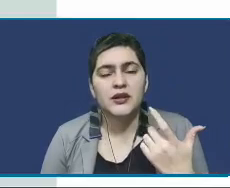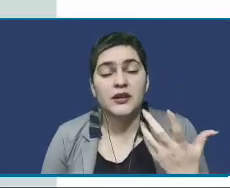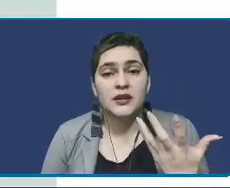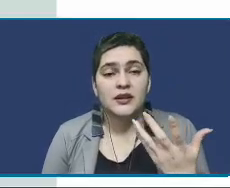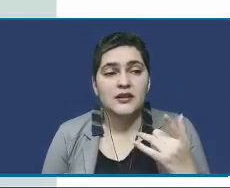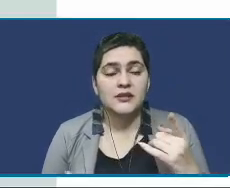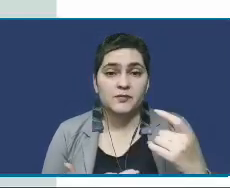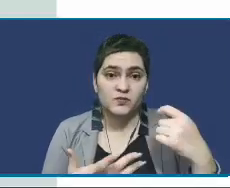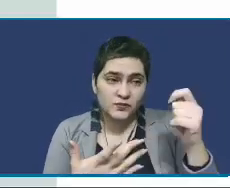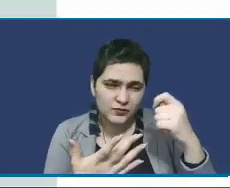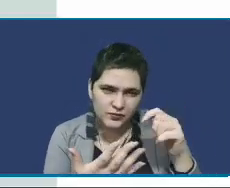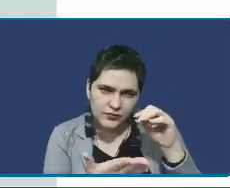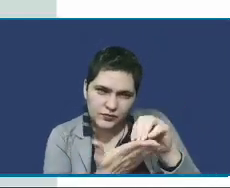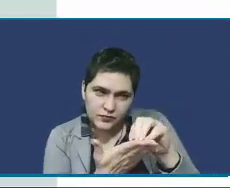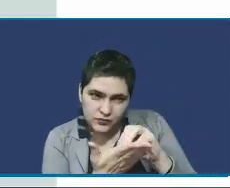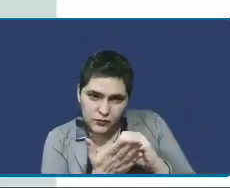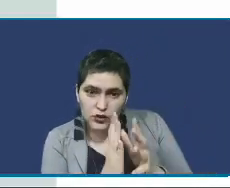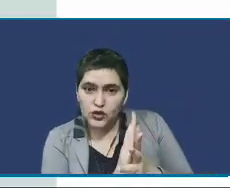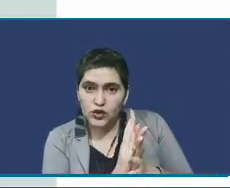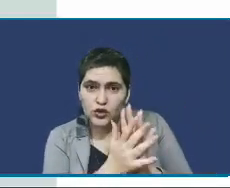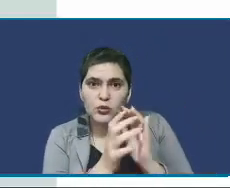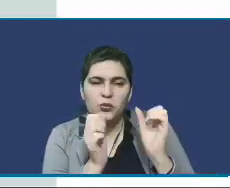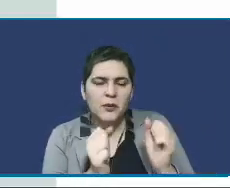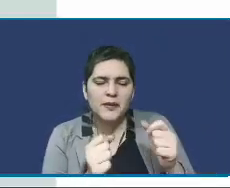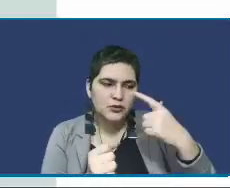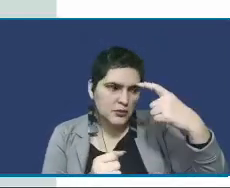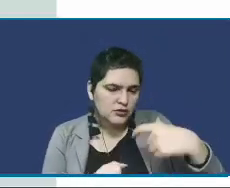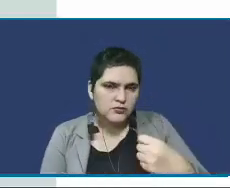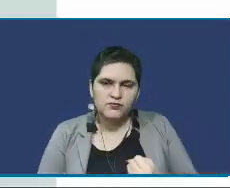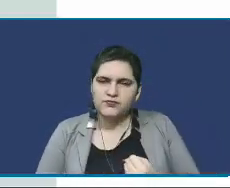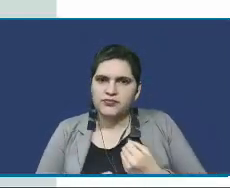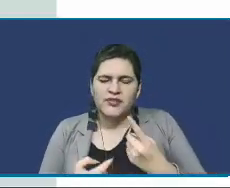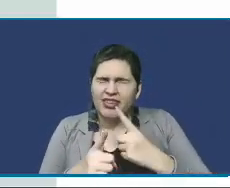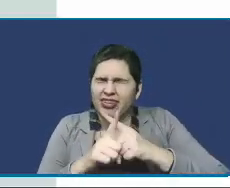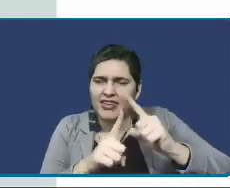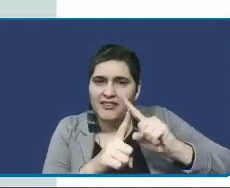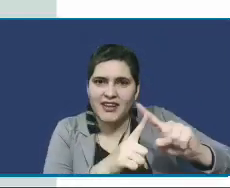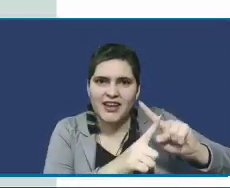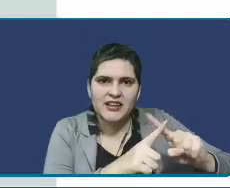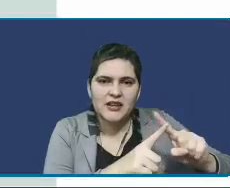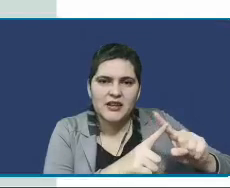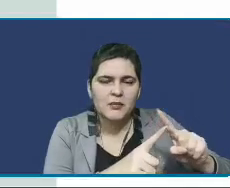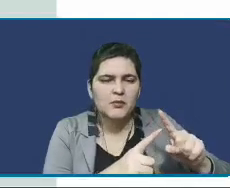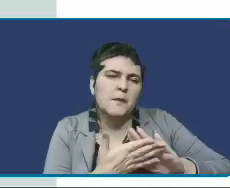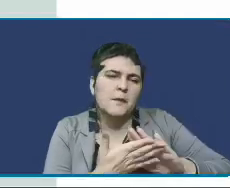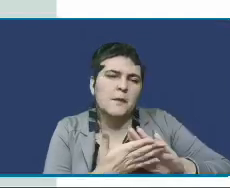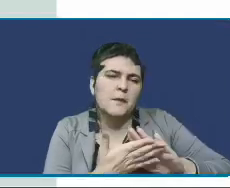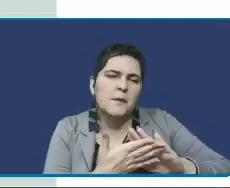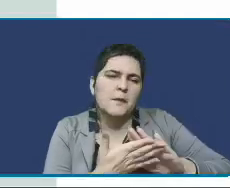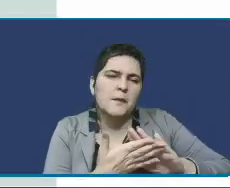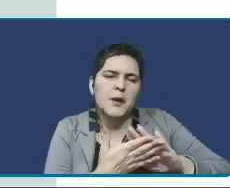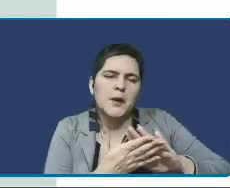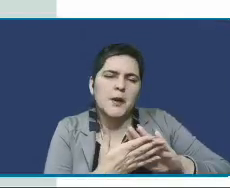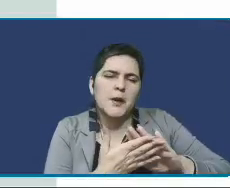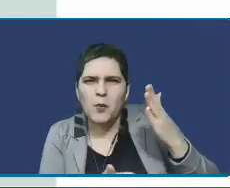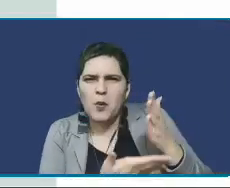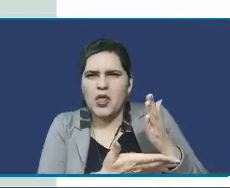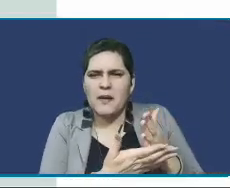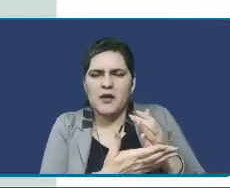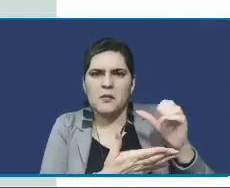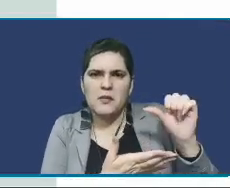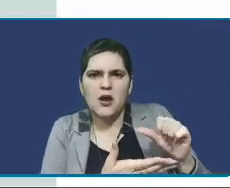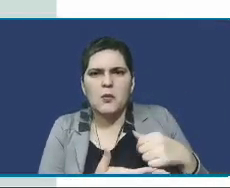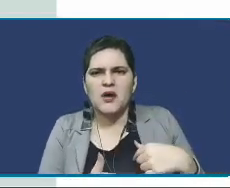pueden manifestar de distintas maneras. Alteraciones en el comportamiento vocal, por ejemplo, estar tragando,